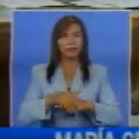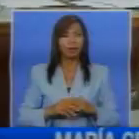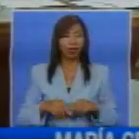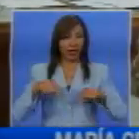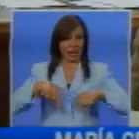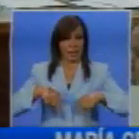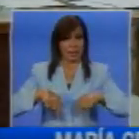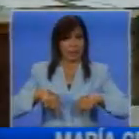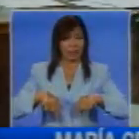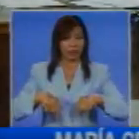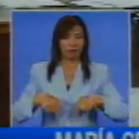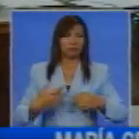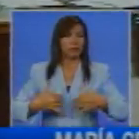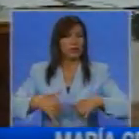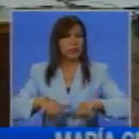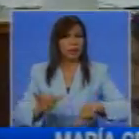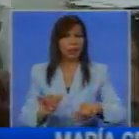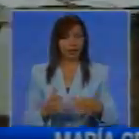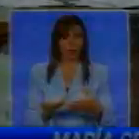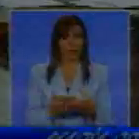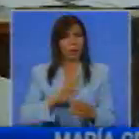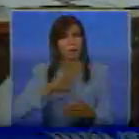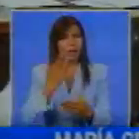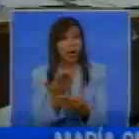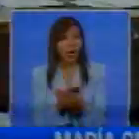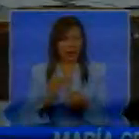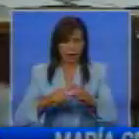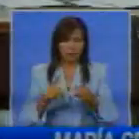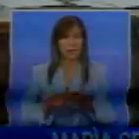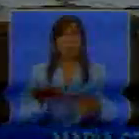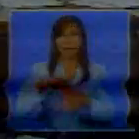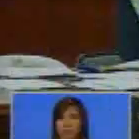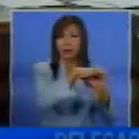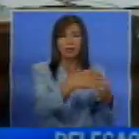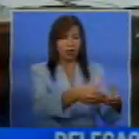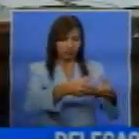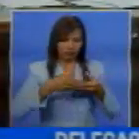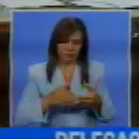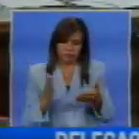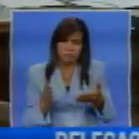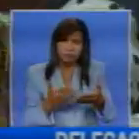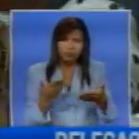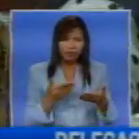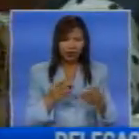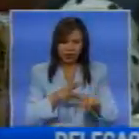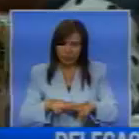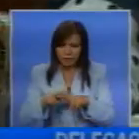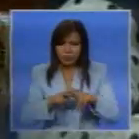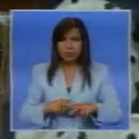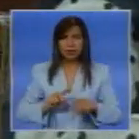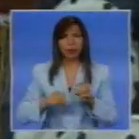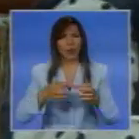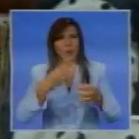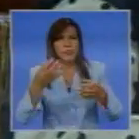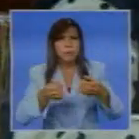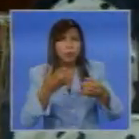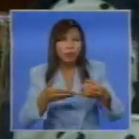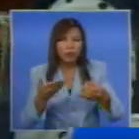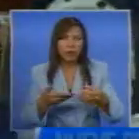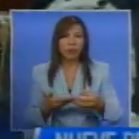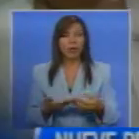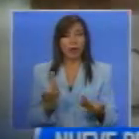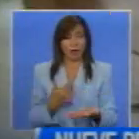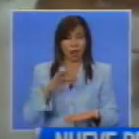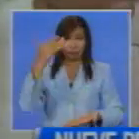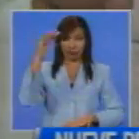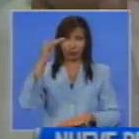hora continúa el escrutinio y la revisión de actas rezagadas en la Delegación Electoral Provincial de Pichincha, donde ya el porcentaje faltante es